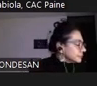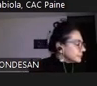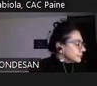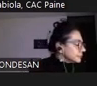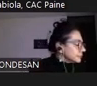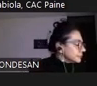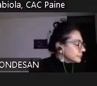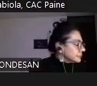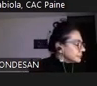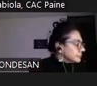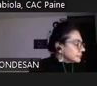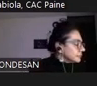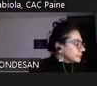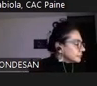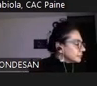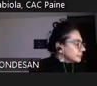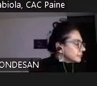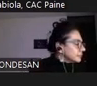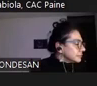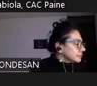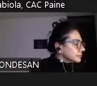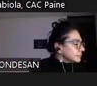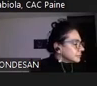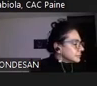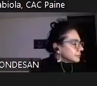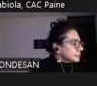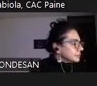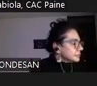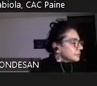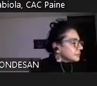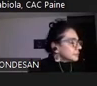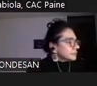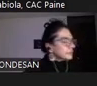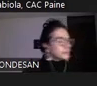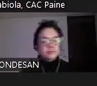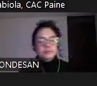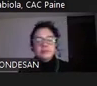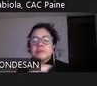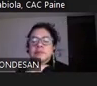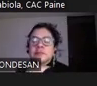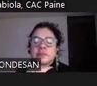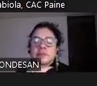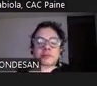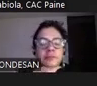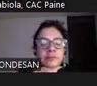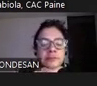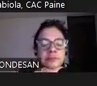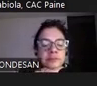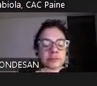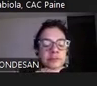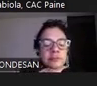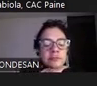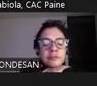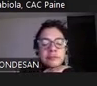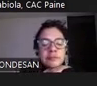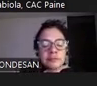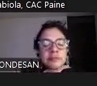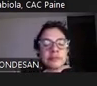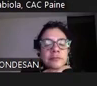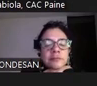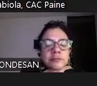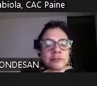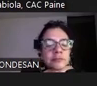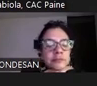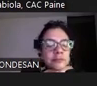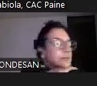trabajar en lo que hemos denominado minga de las montañas que no es sino una comunidad de